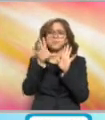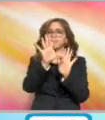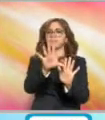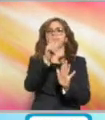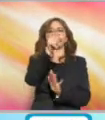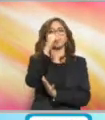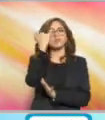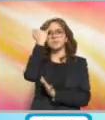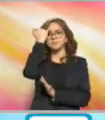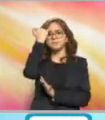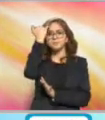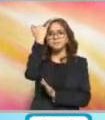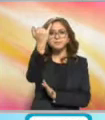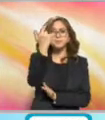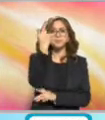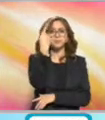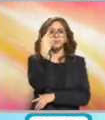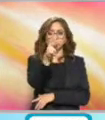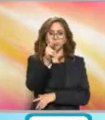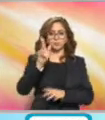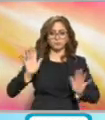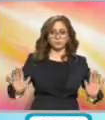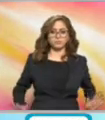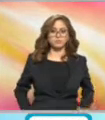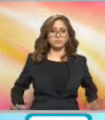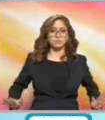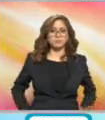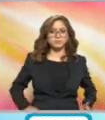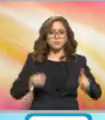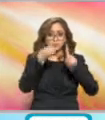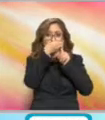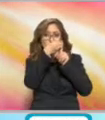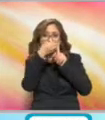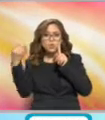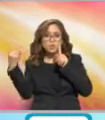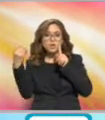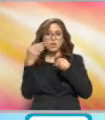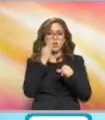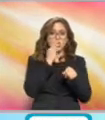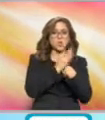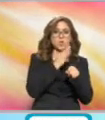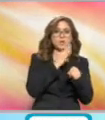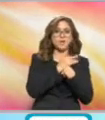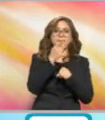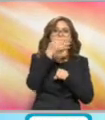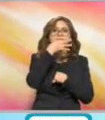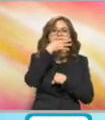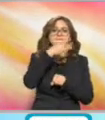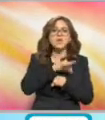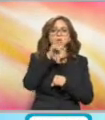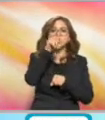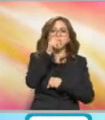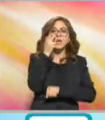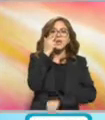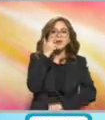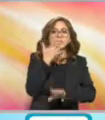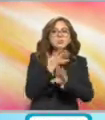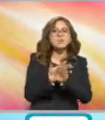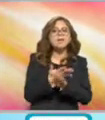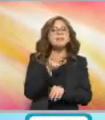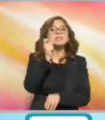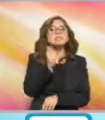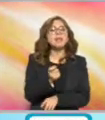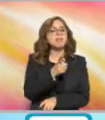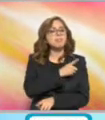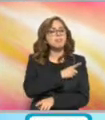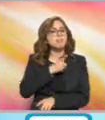el control en tu carácter que debes de tener para tener la presión de una fiesta en donde tiene que salir todo